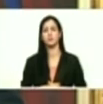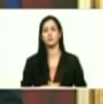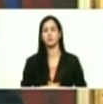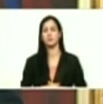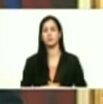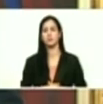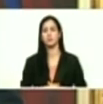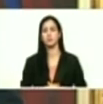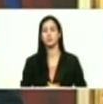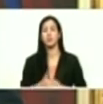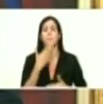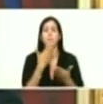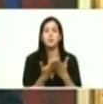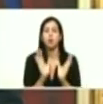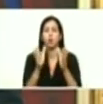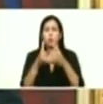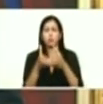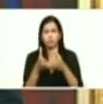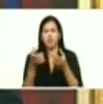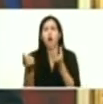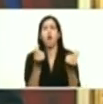le he pedido al equipo económico